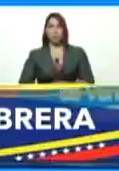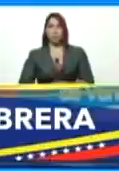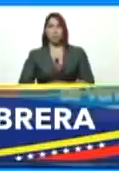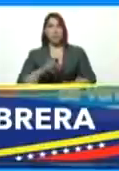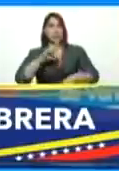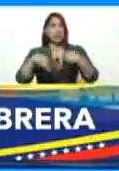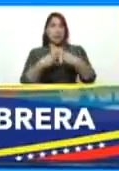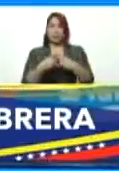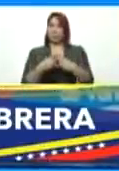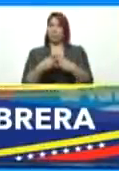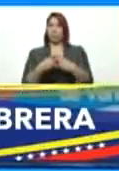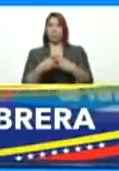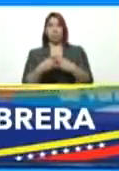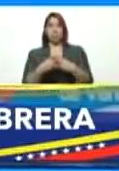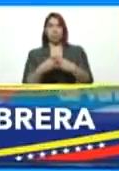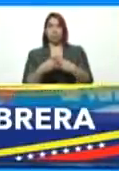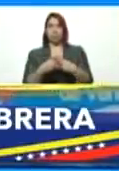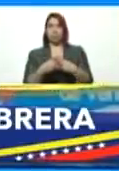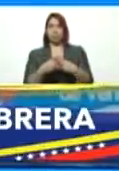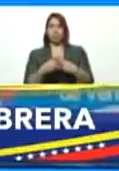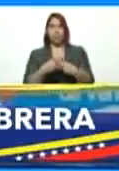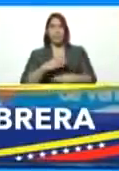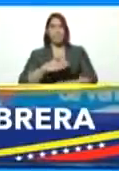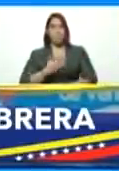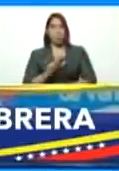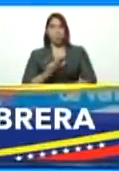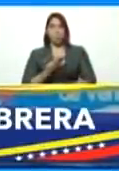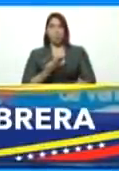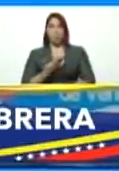nadie puede